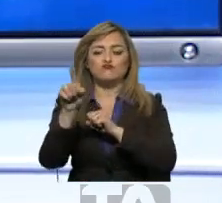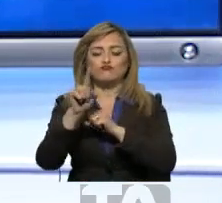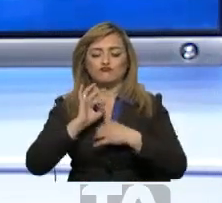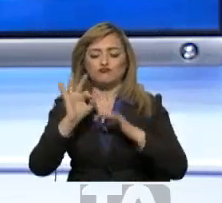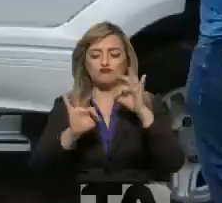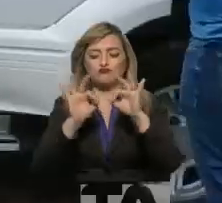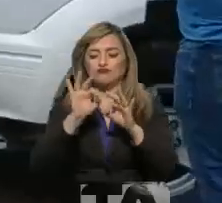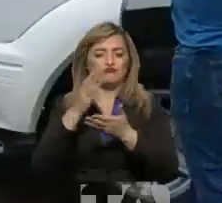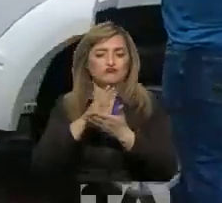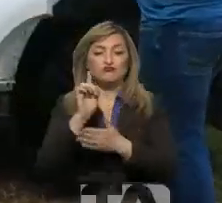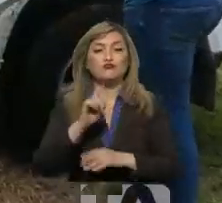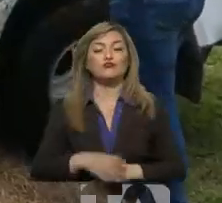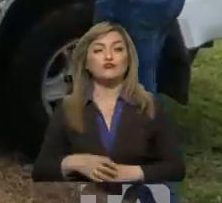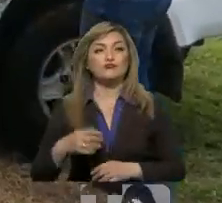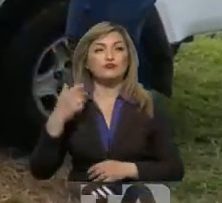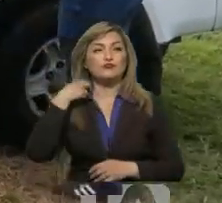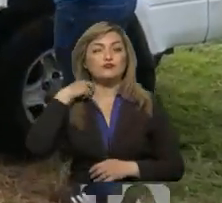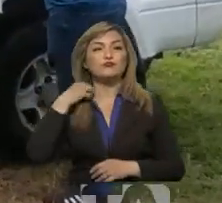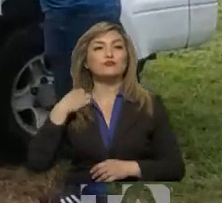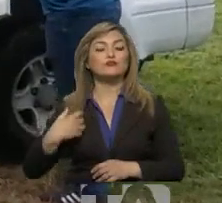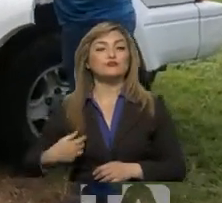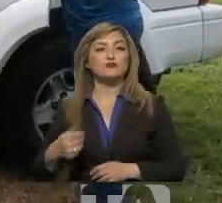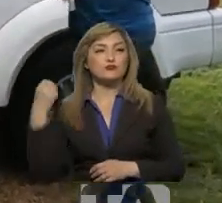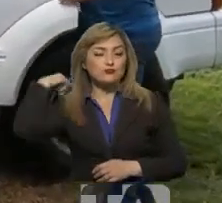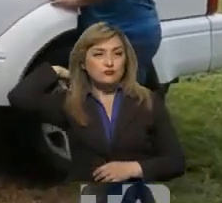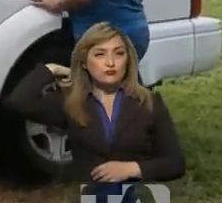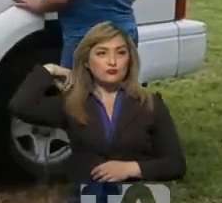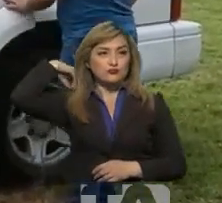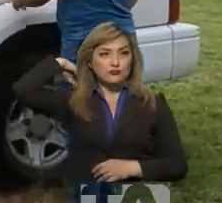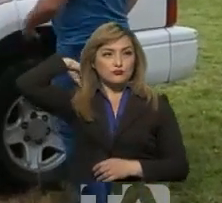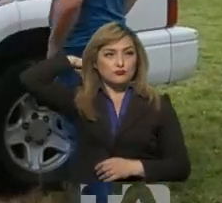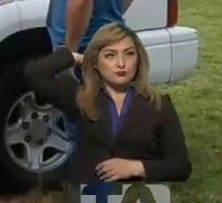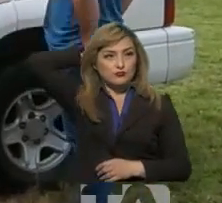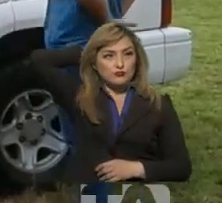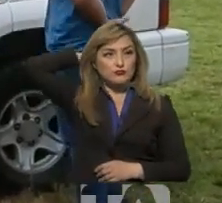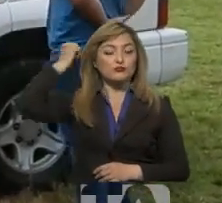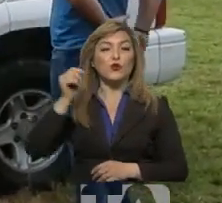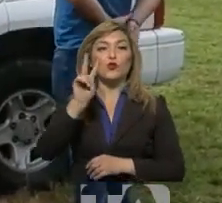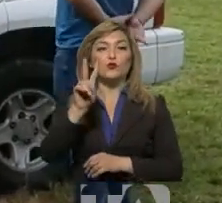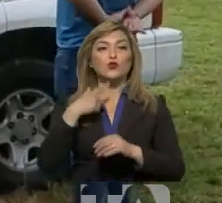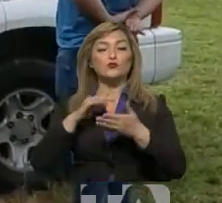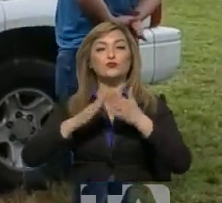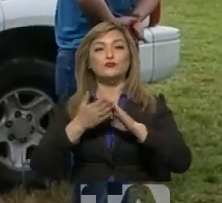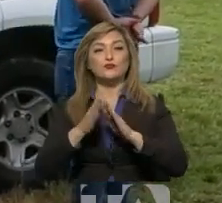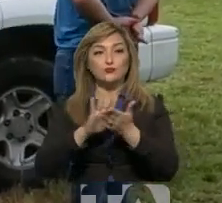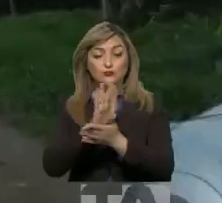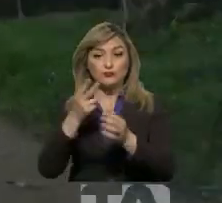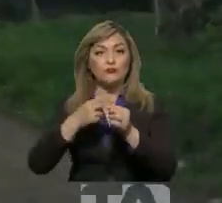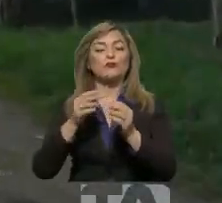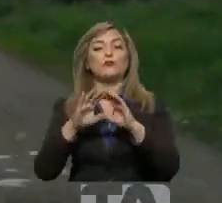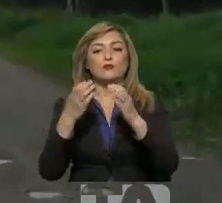los contagios. En dos comunidades rurales del cantón Sucú, en la provincia de Morona, Santiago, se reiniciaron las labores